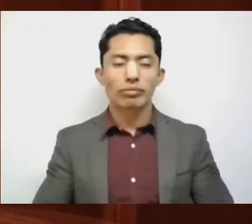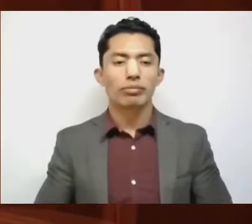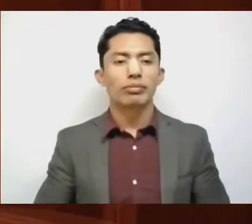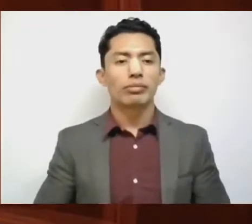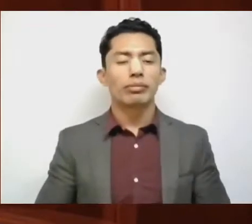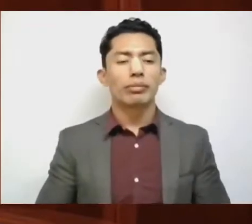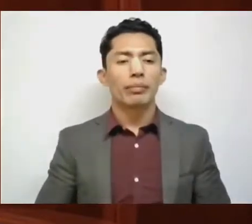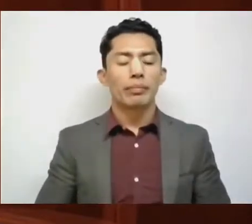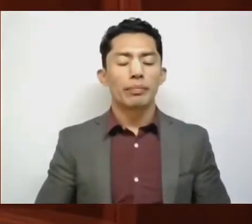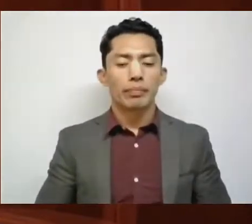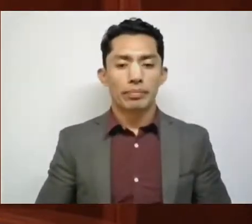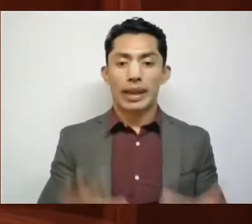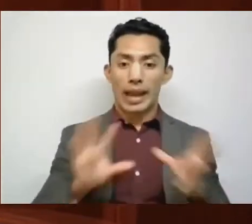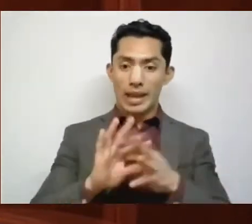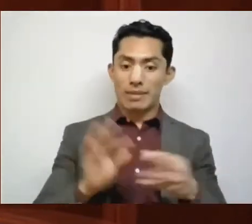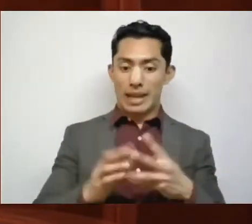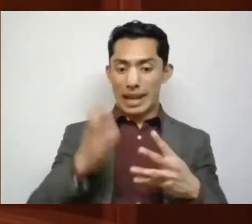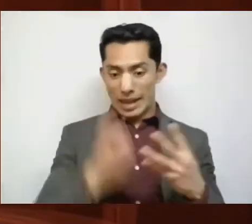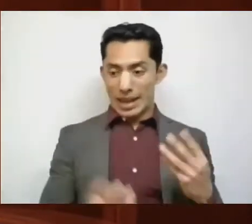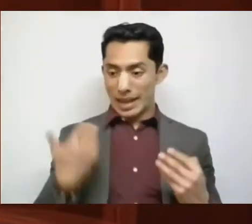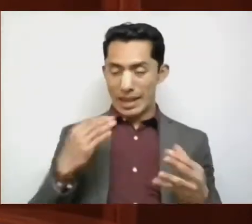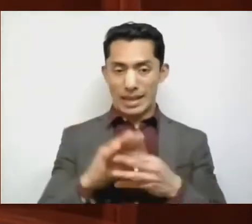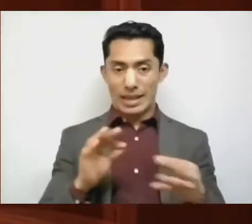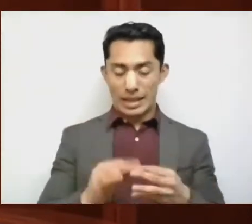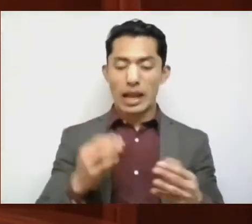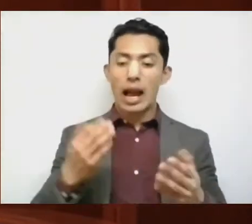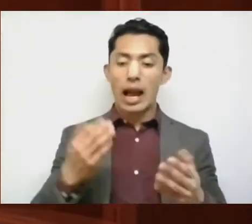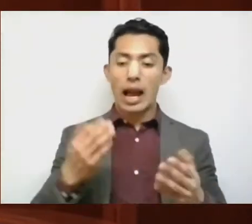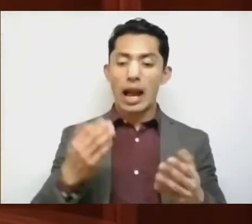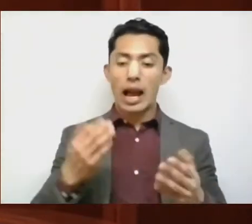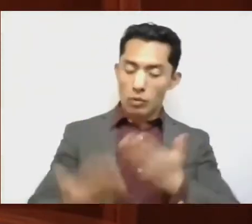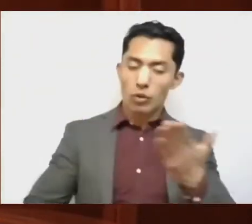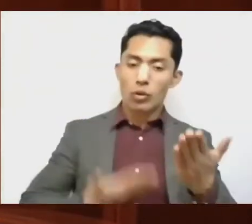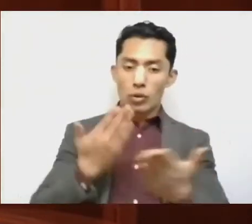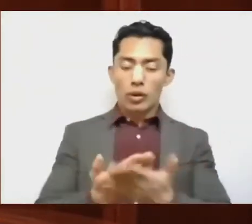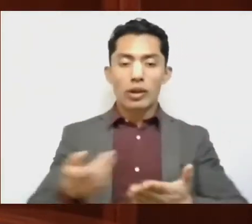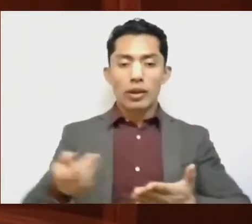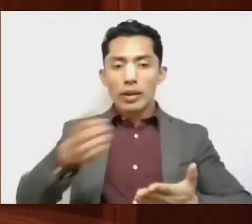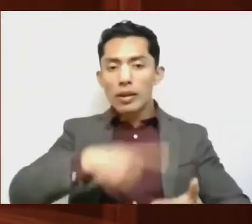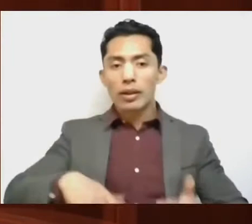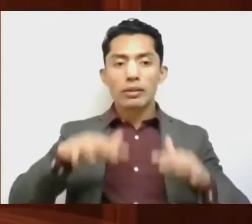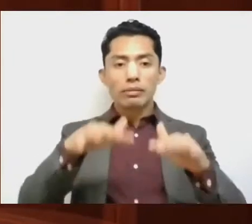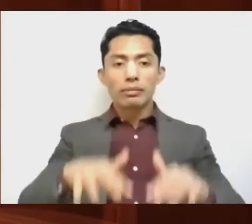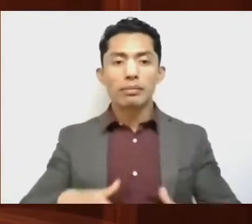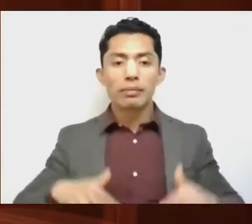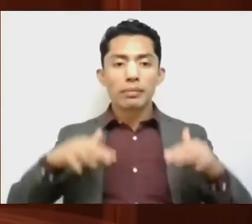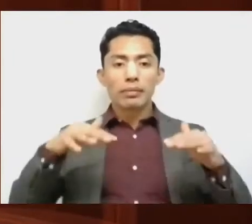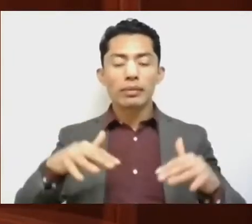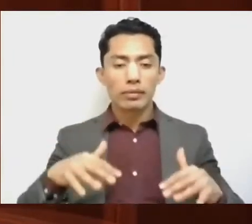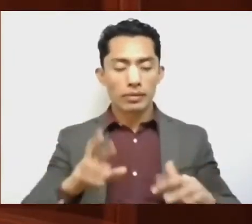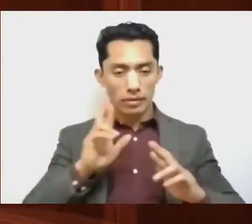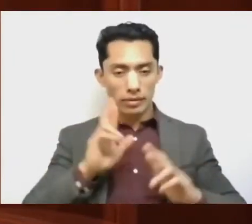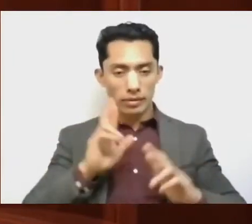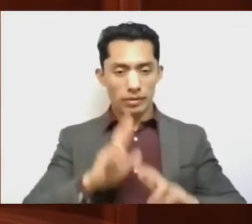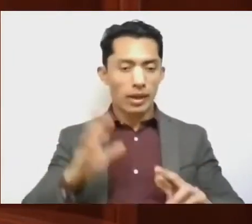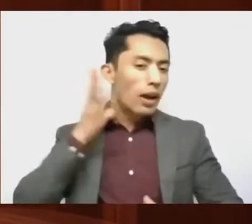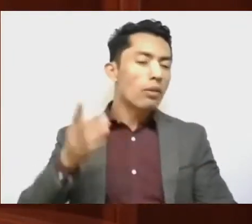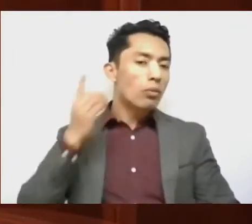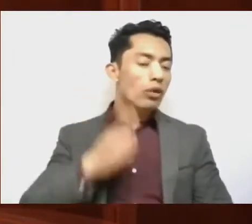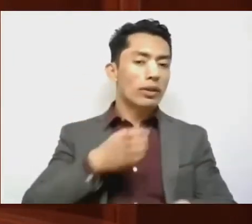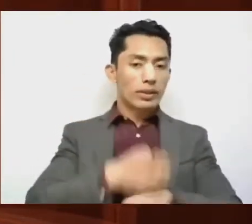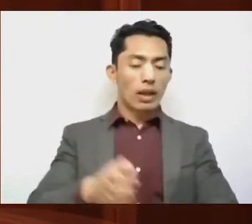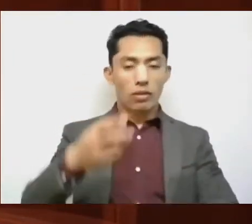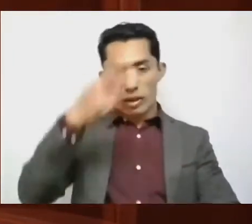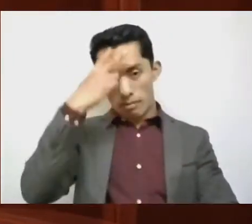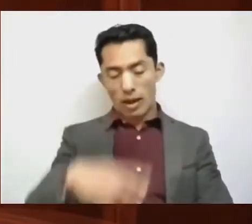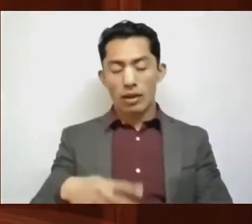Por lo antes expuesto, se somete la presente iniciativa a la consideración de este honorable Poder Legislativo del Estado de